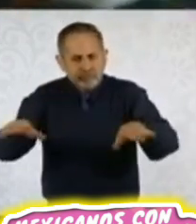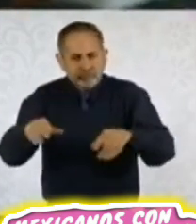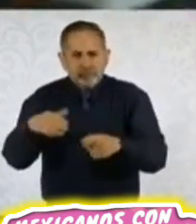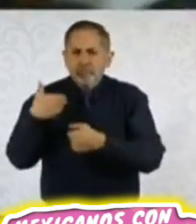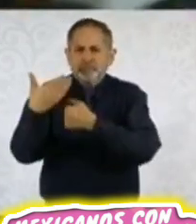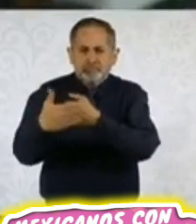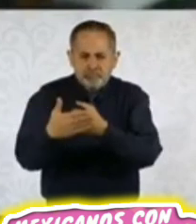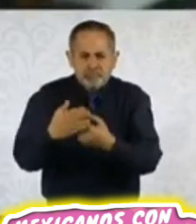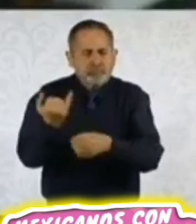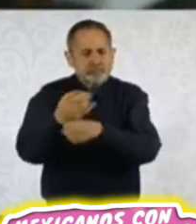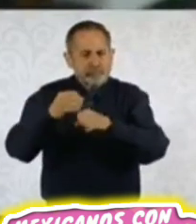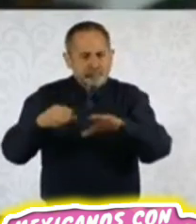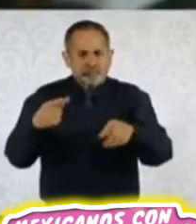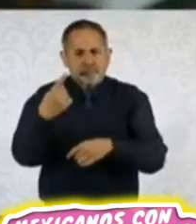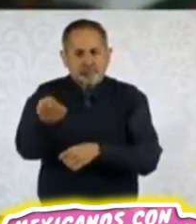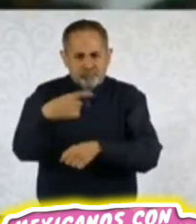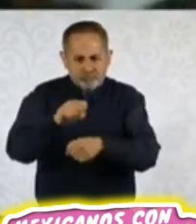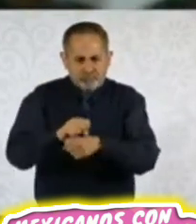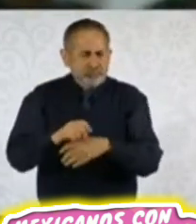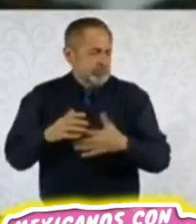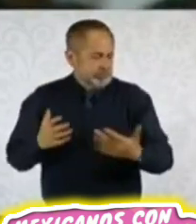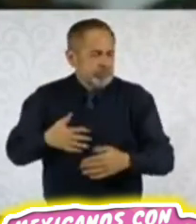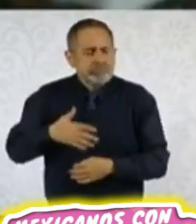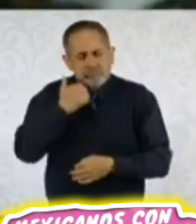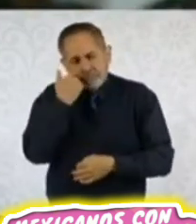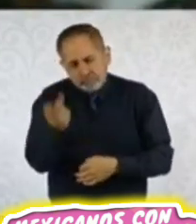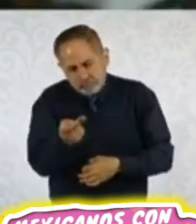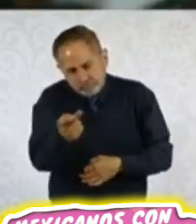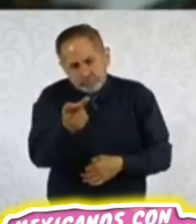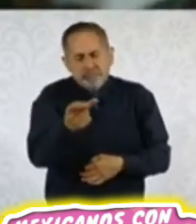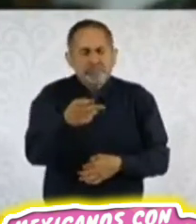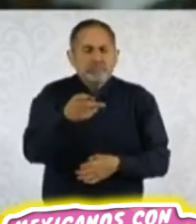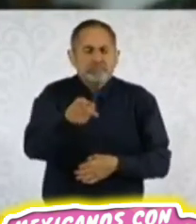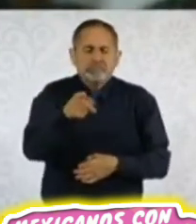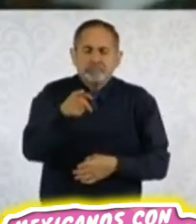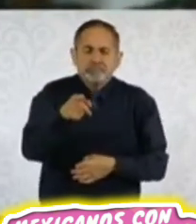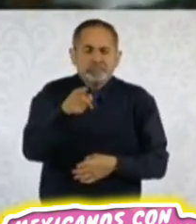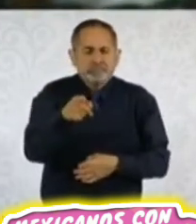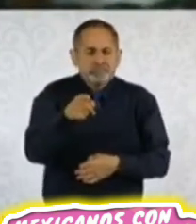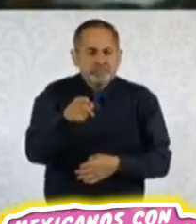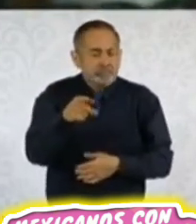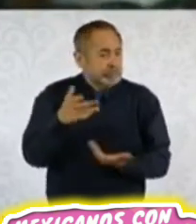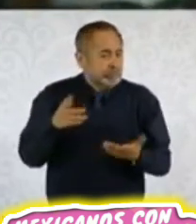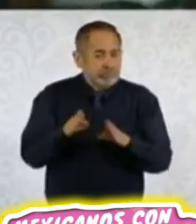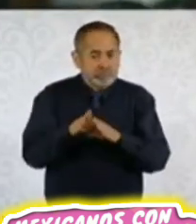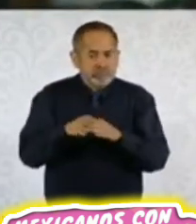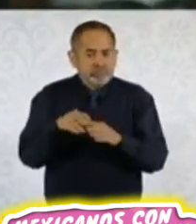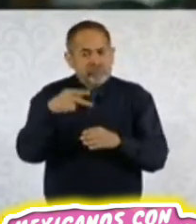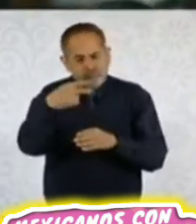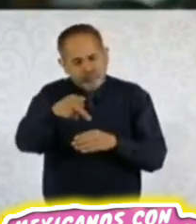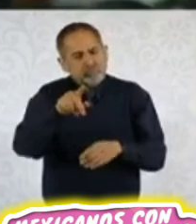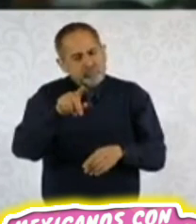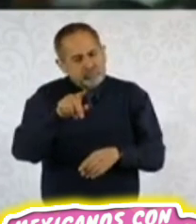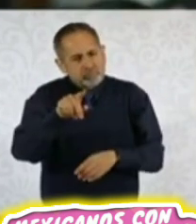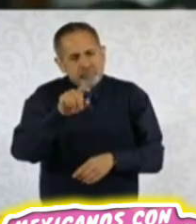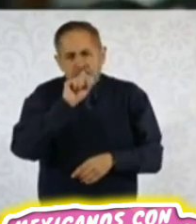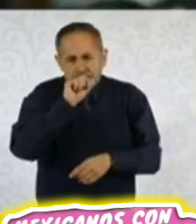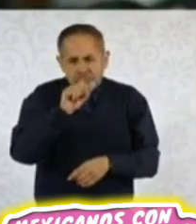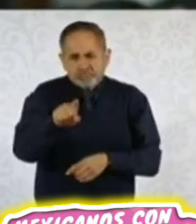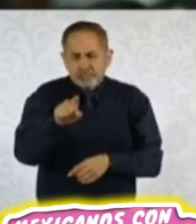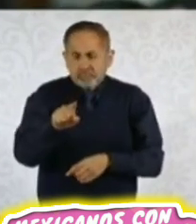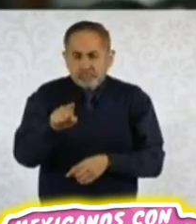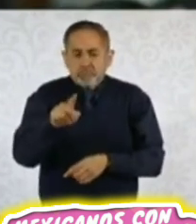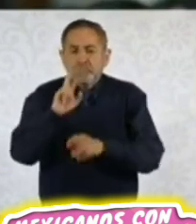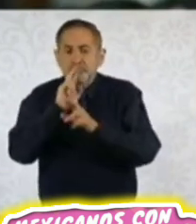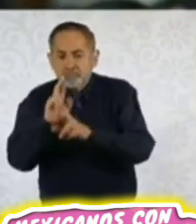se va a presentar la próxima semana. Le quería preguntar si ustedes van a asumir los